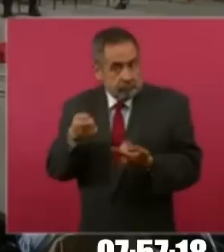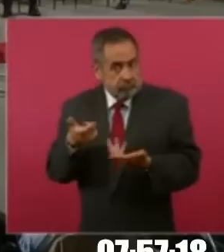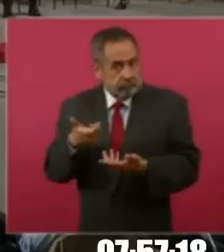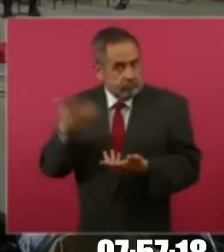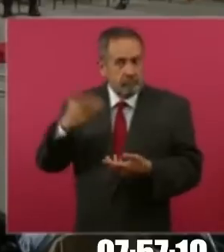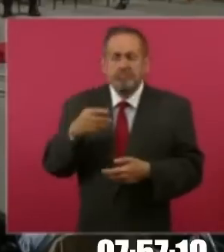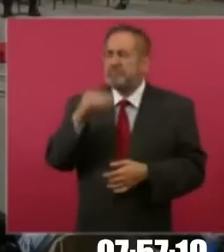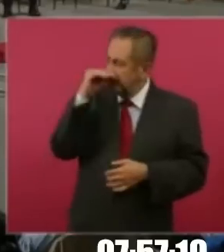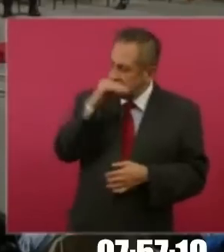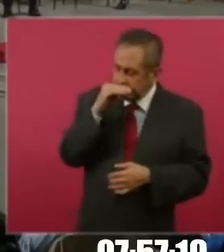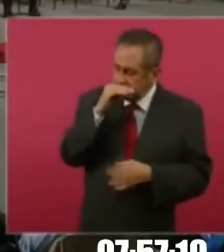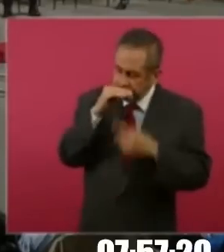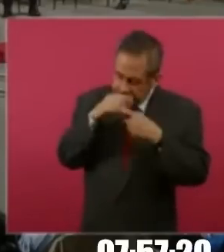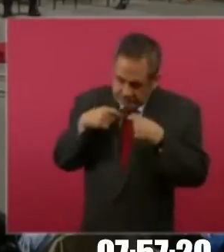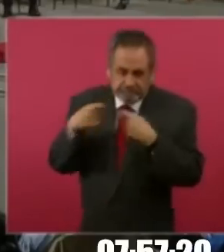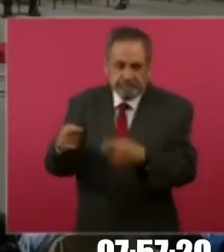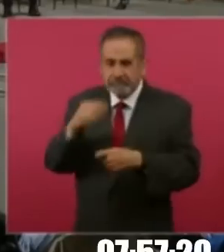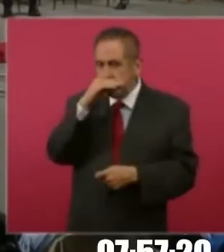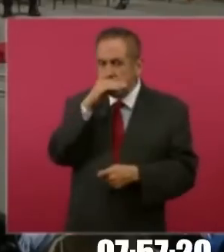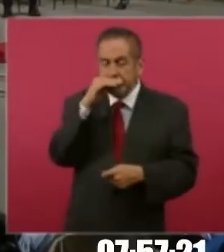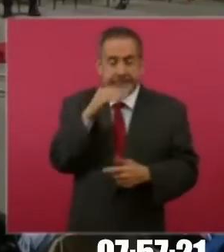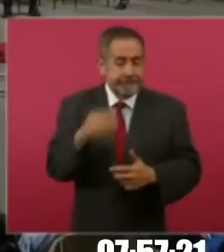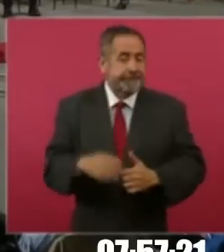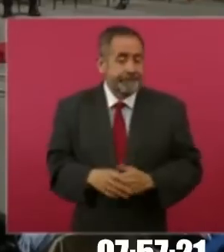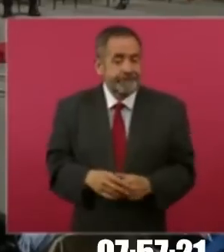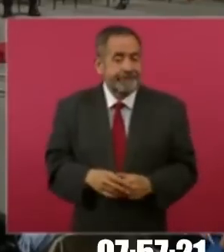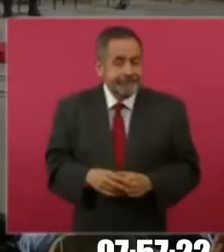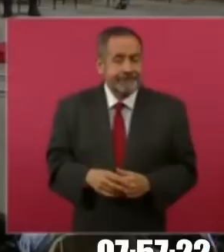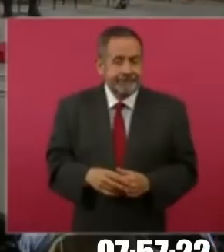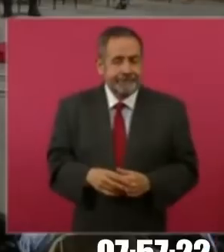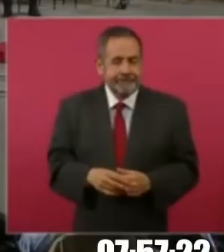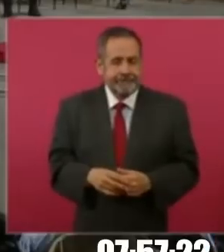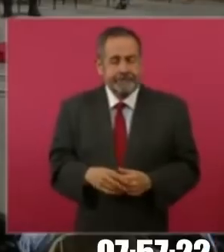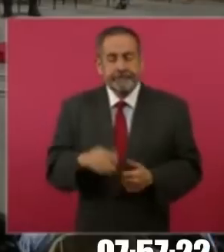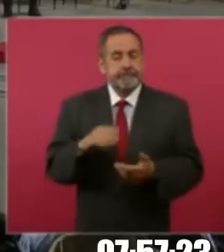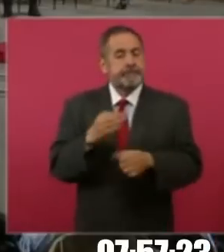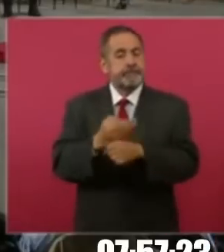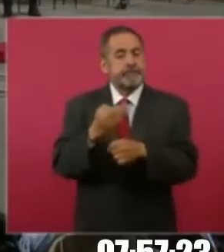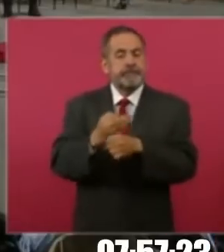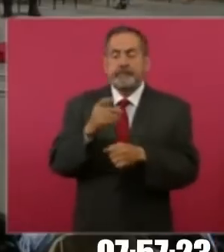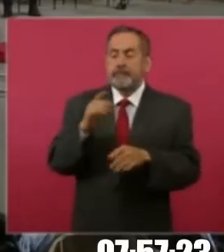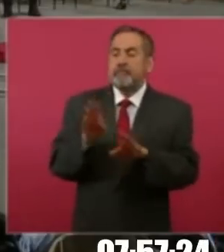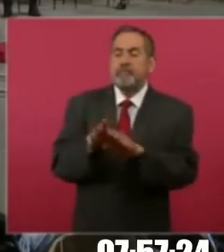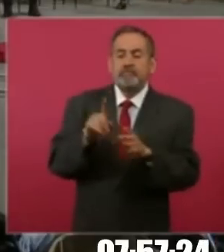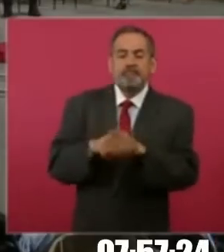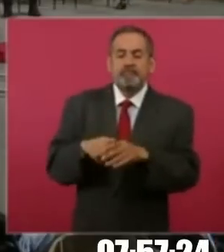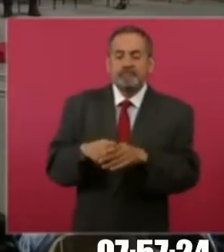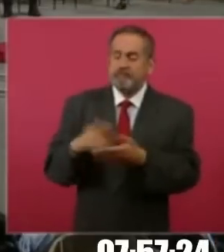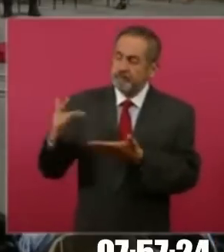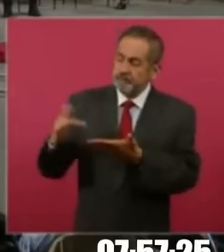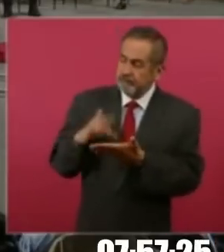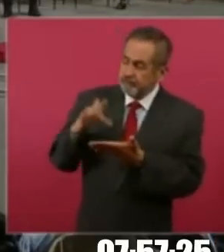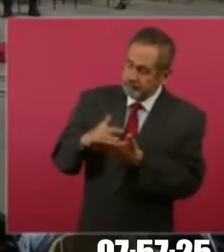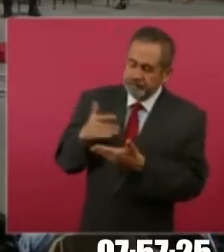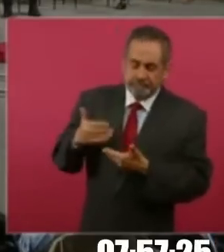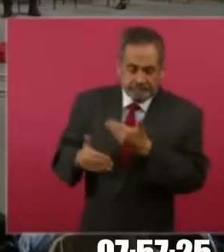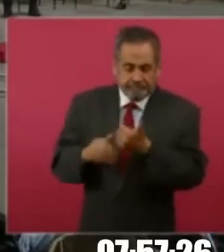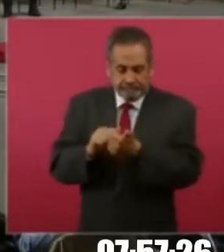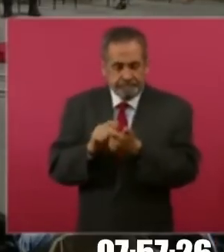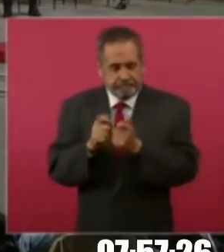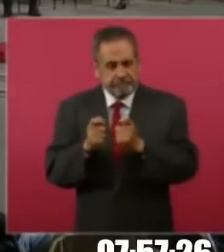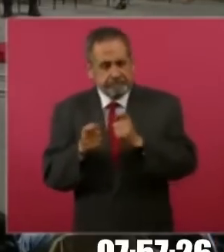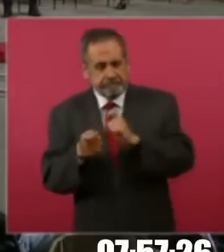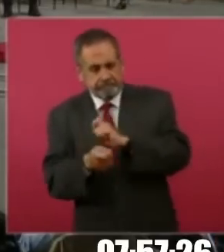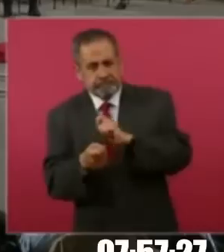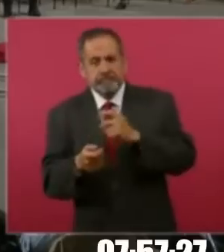que en este periodo con la con el apoyo con con el proceso que estamos viviendo